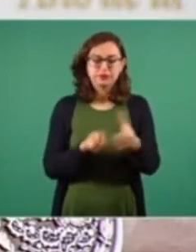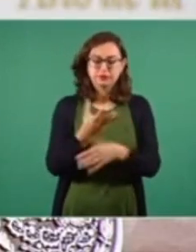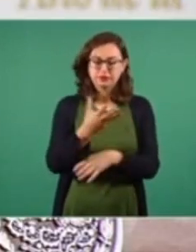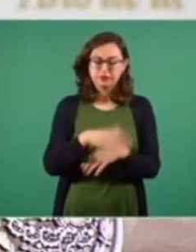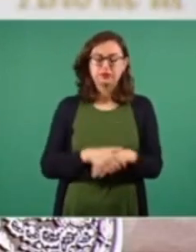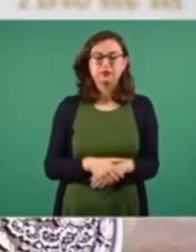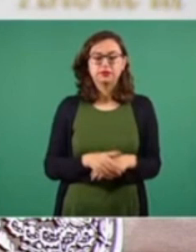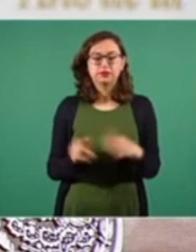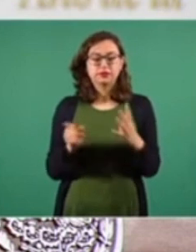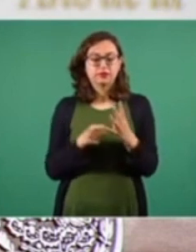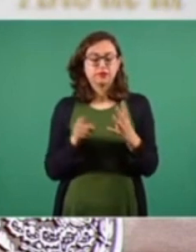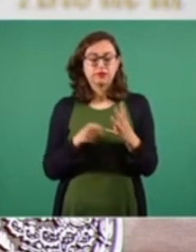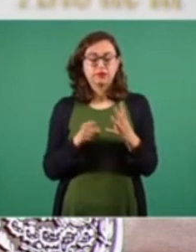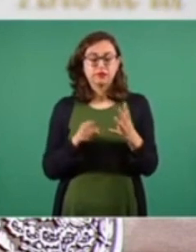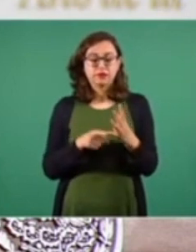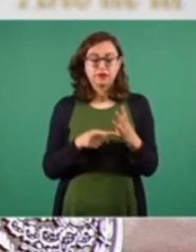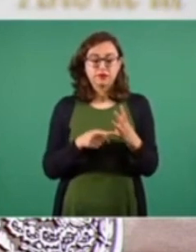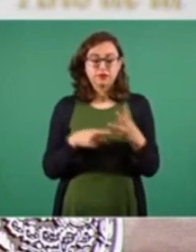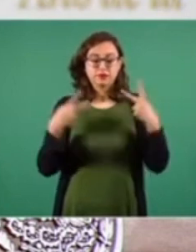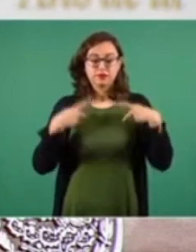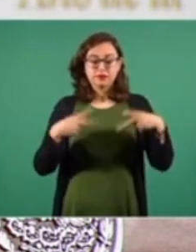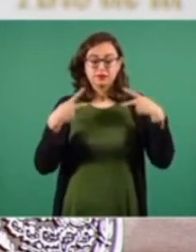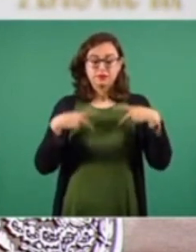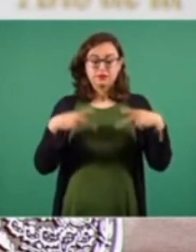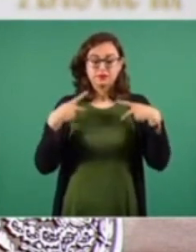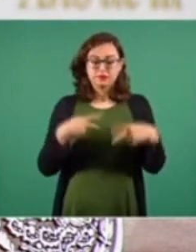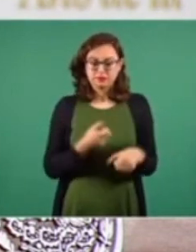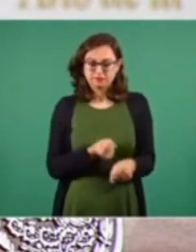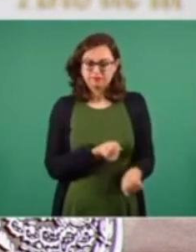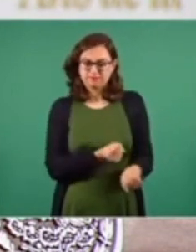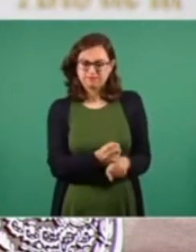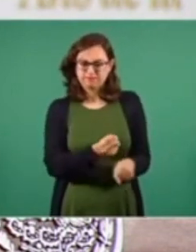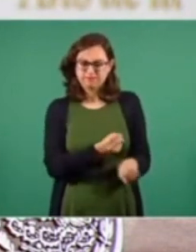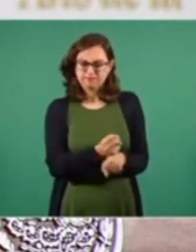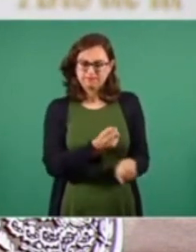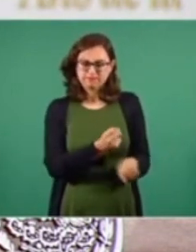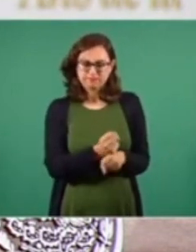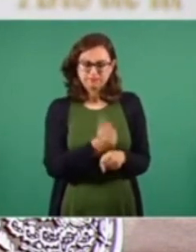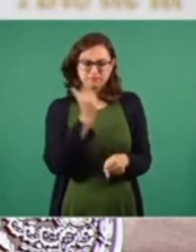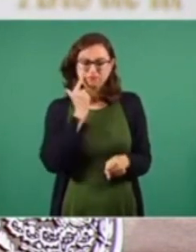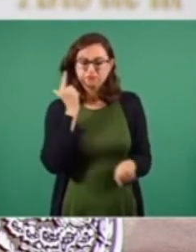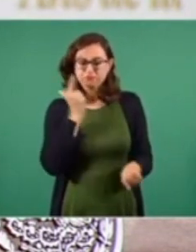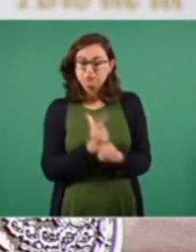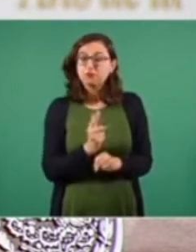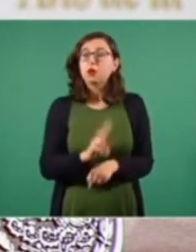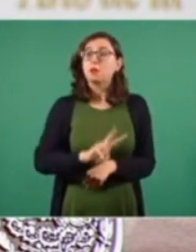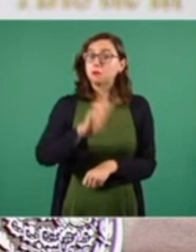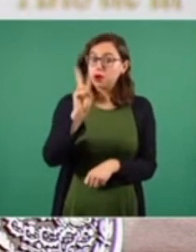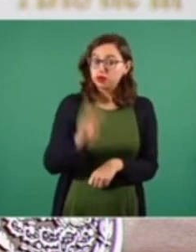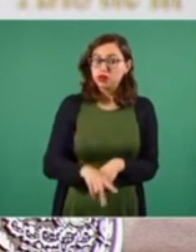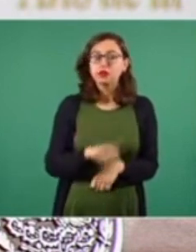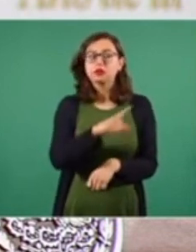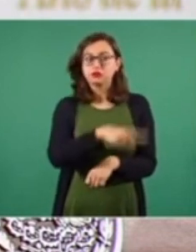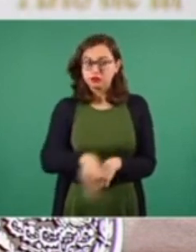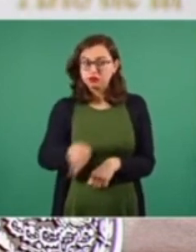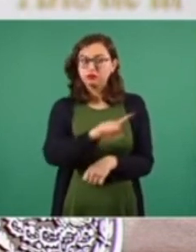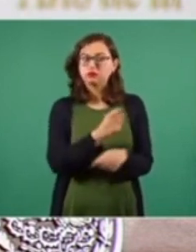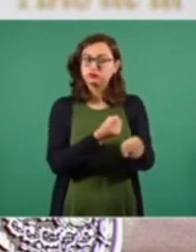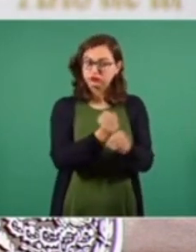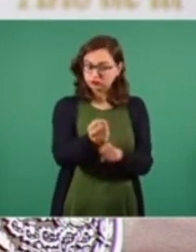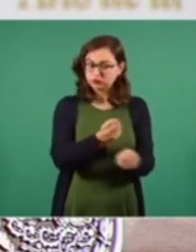que hayan sido torturados y se pruebe con el protocolo de Estambul que